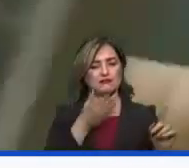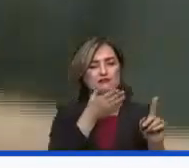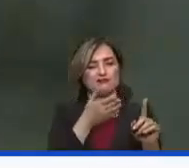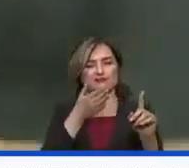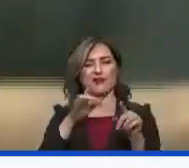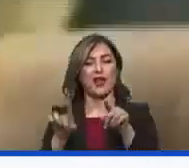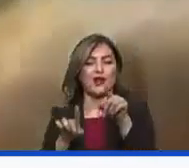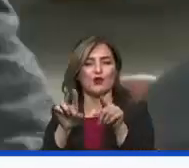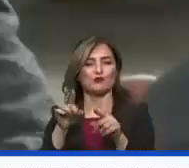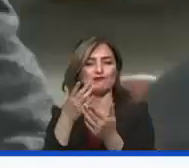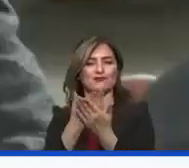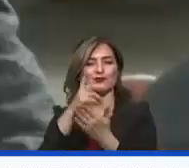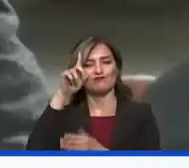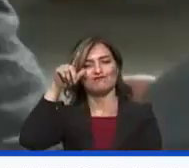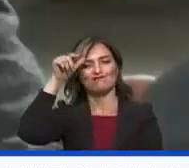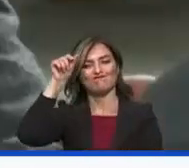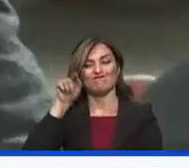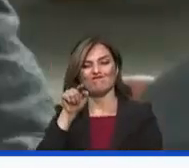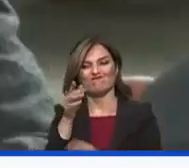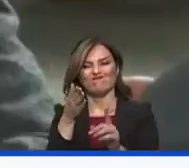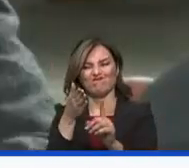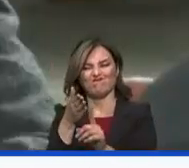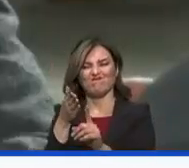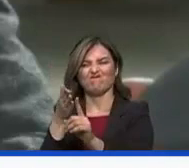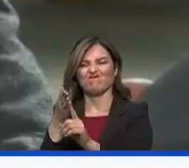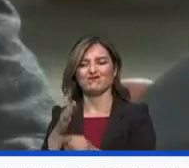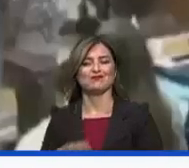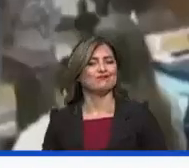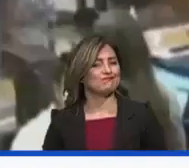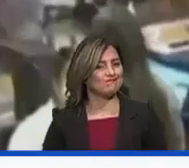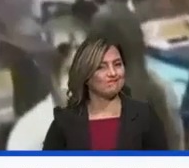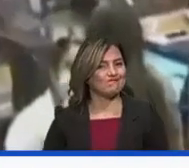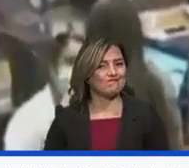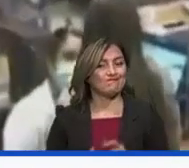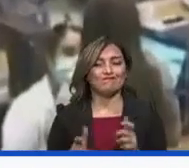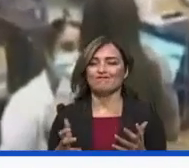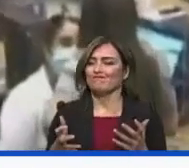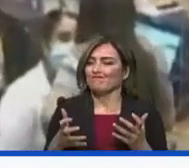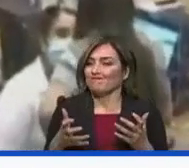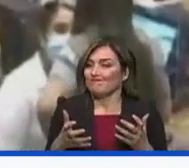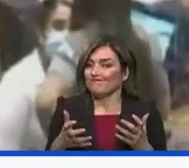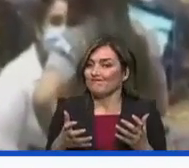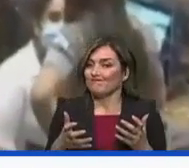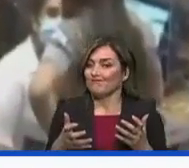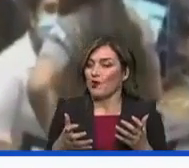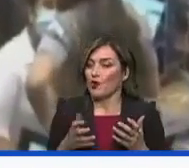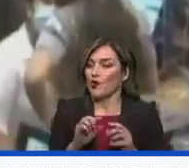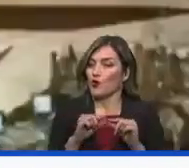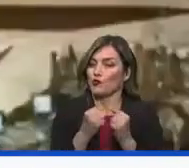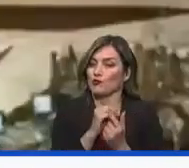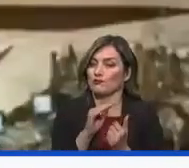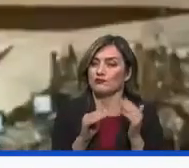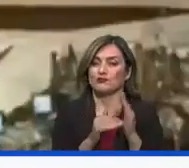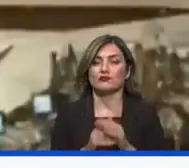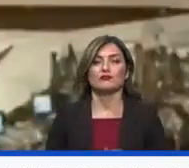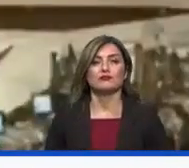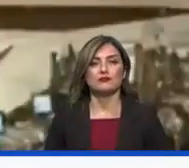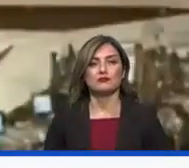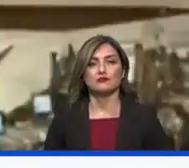no tanto, que se le presentan no solo al gobierno nacional, sino también a quienes quieren ser realmente una oposición.